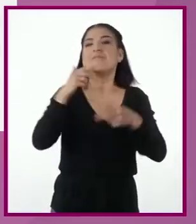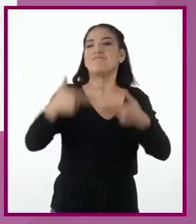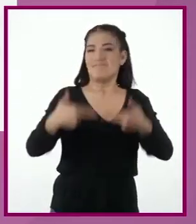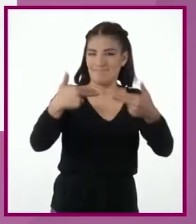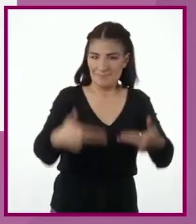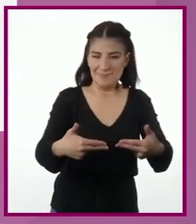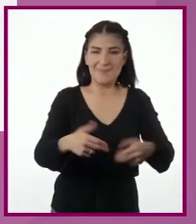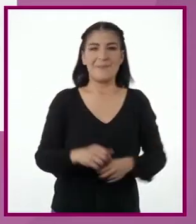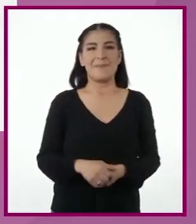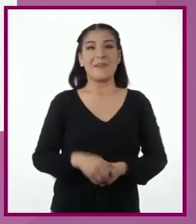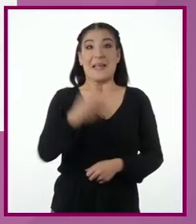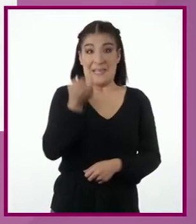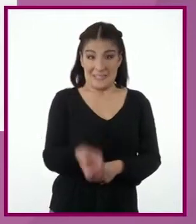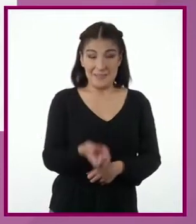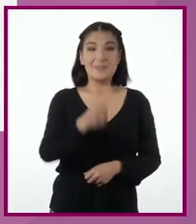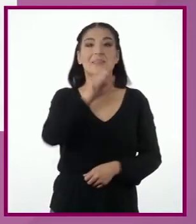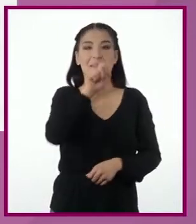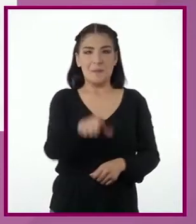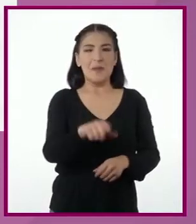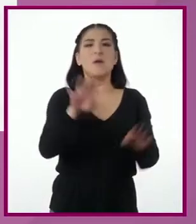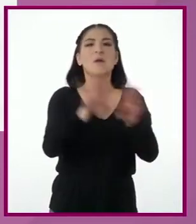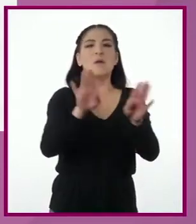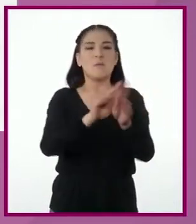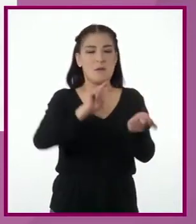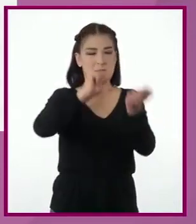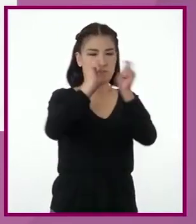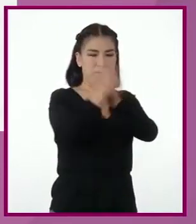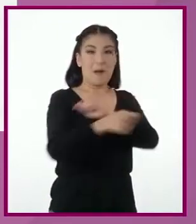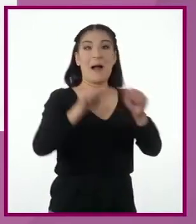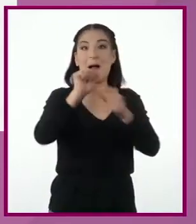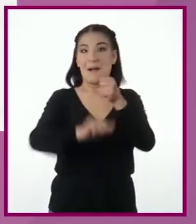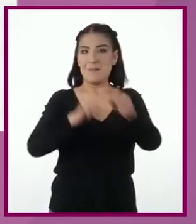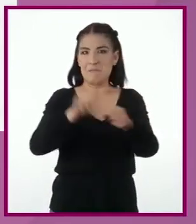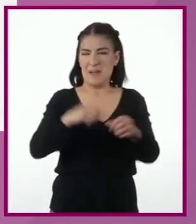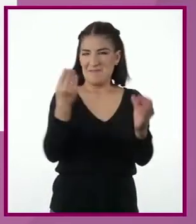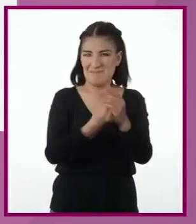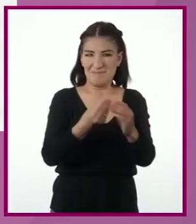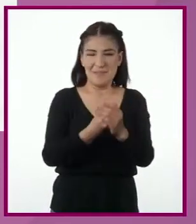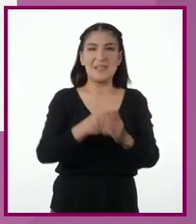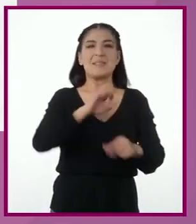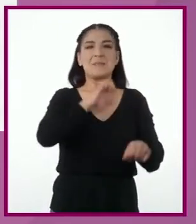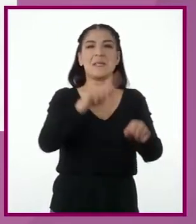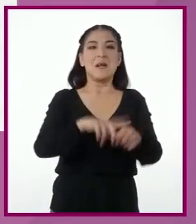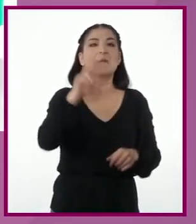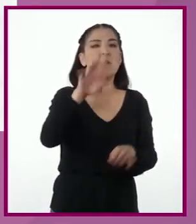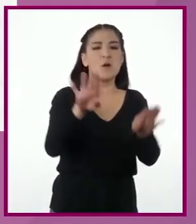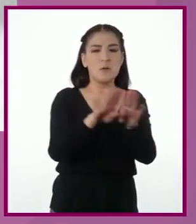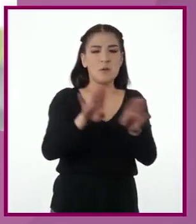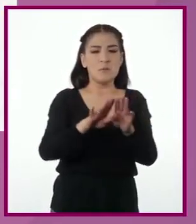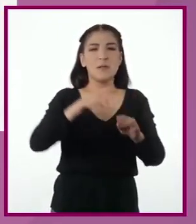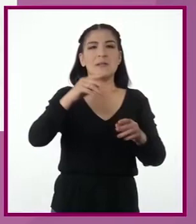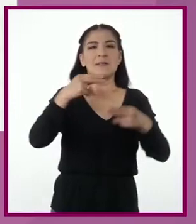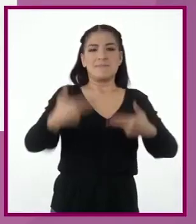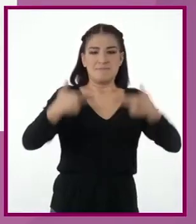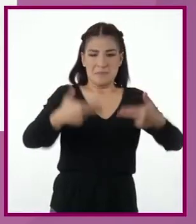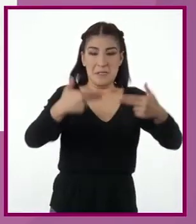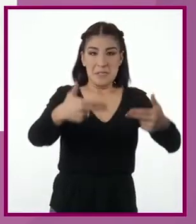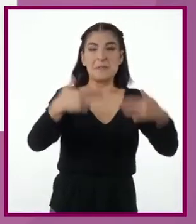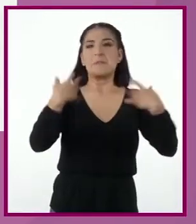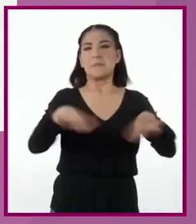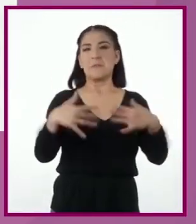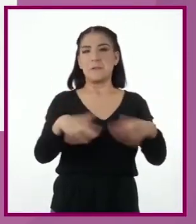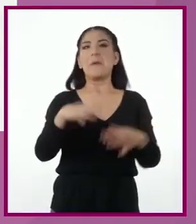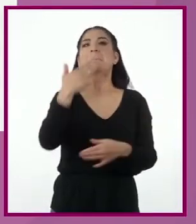este sentido, la evolución de las especies se debe a procesos selectivos que actúan sobre variaciones heredables favorables